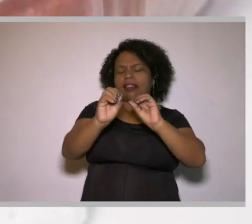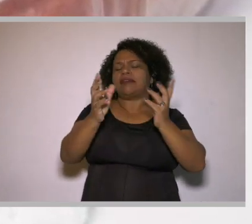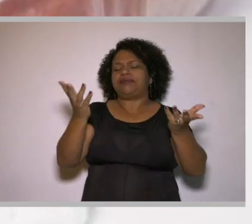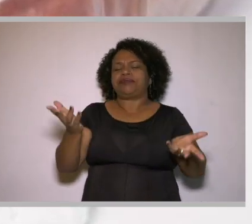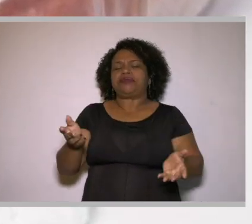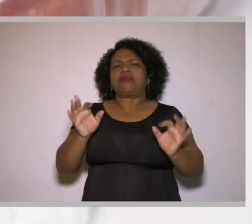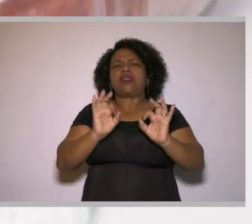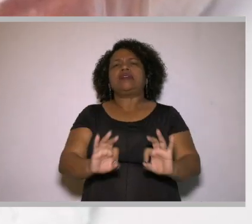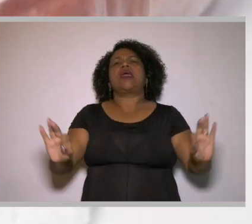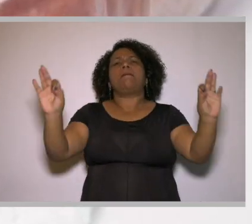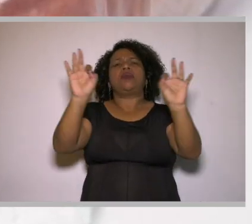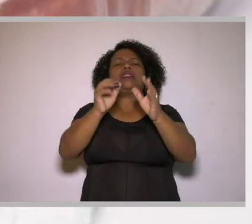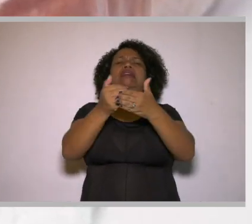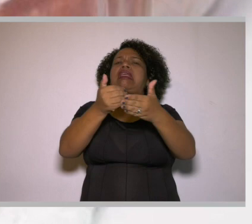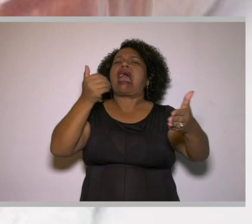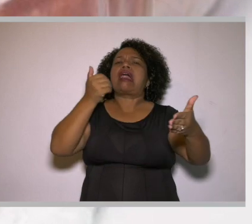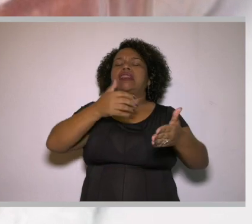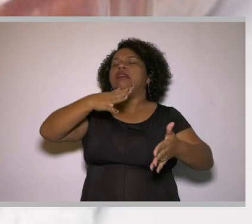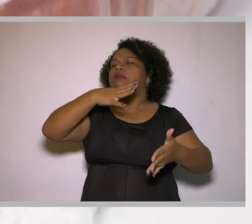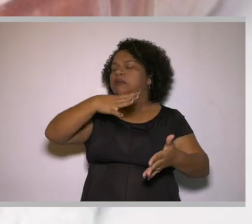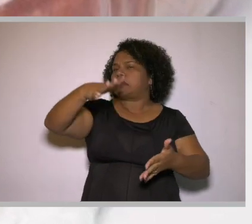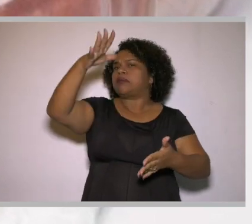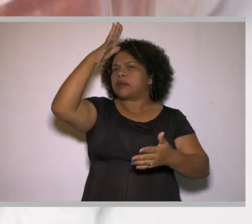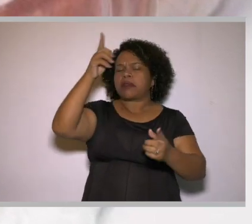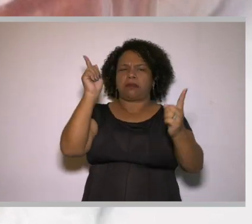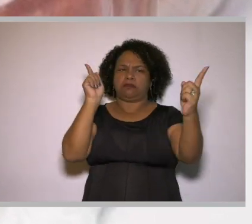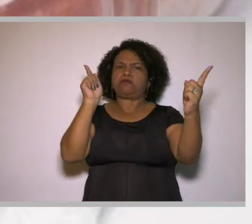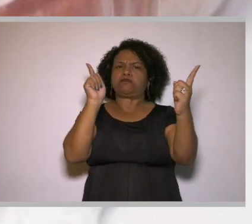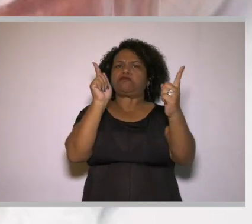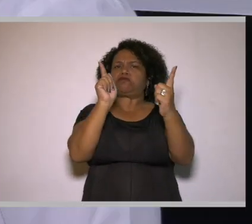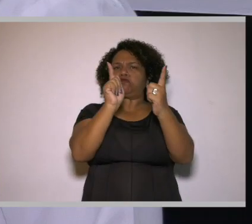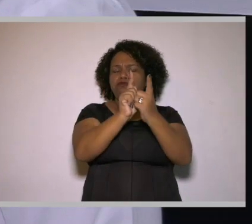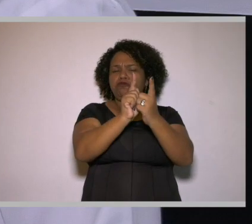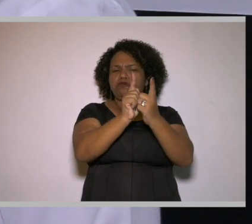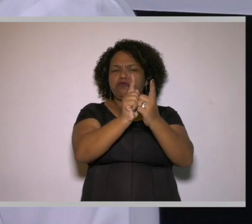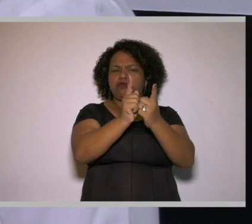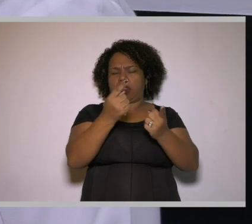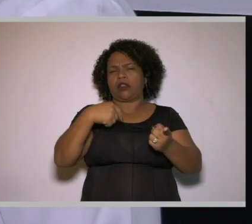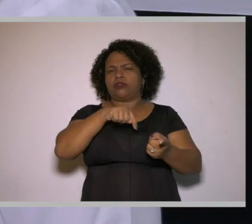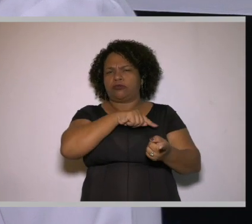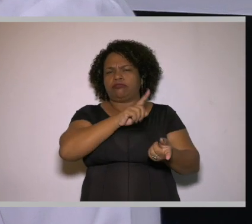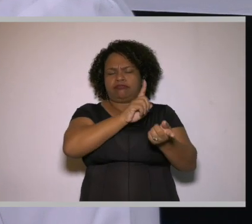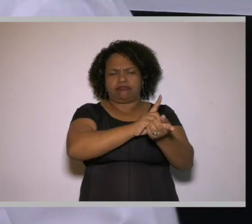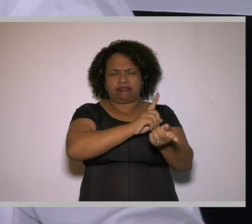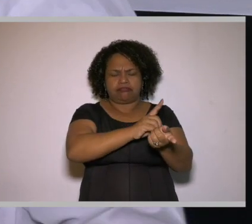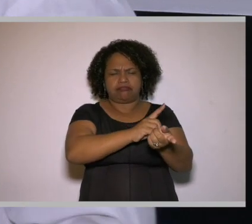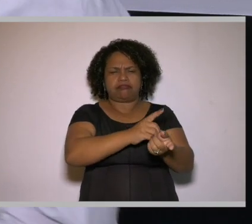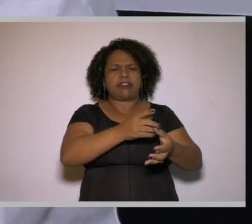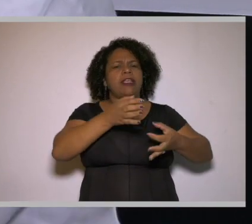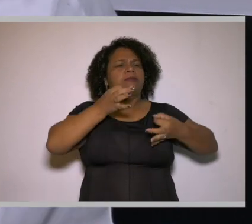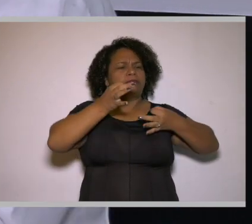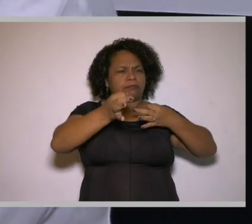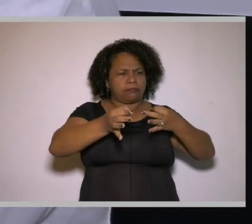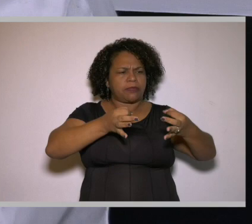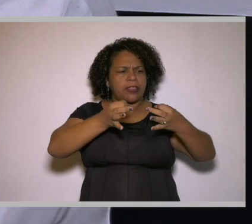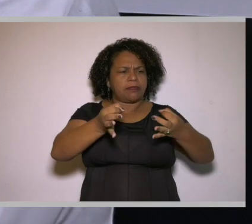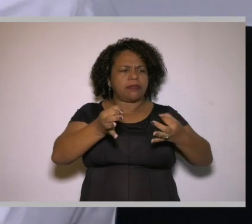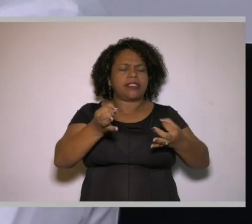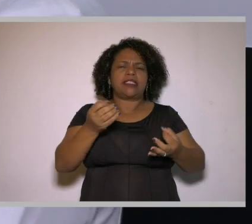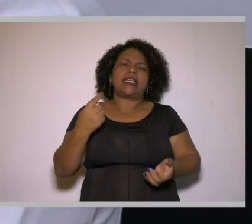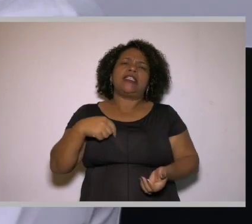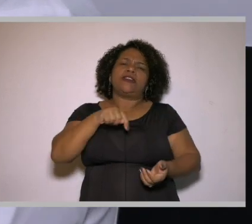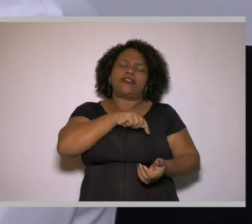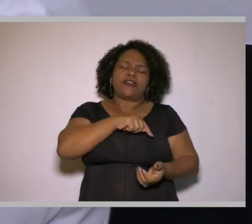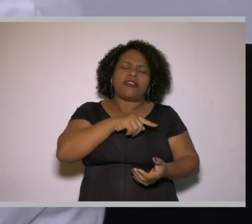del tutor, con el anestesiólogo es muy importante, porque es el momento en que vamos a